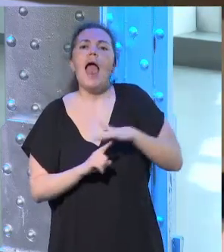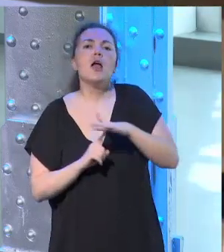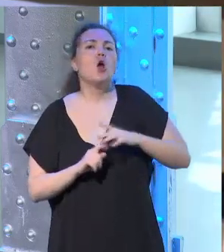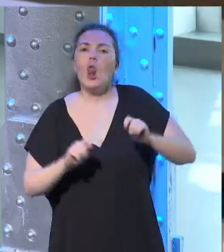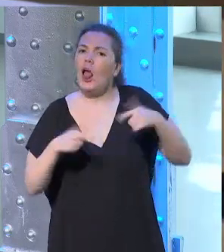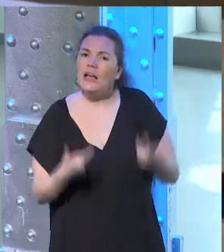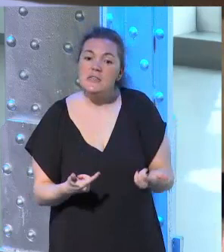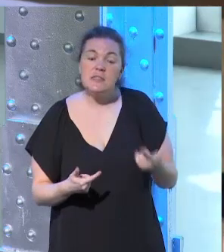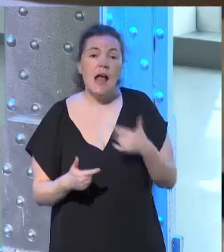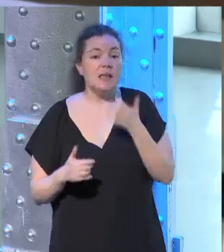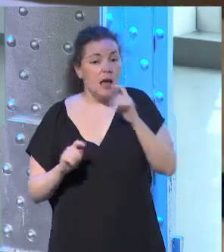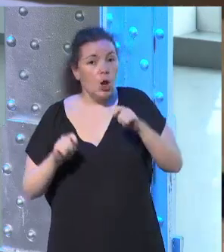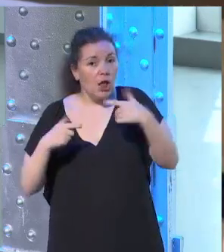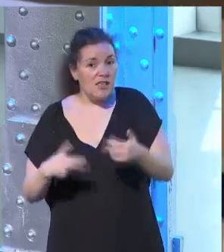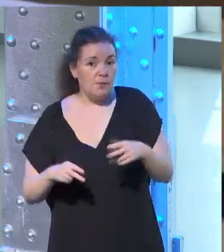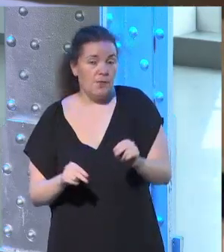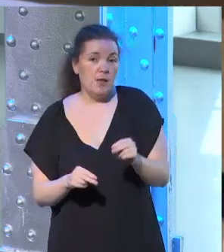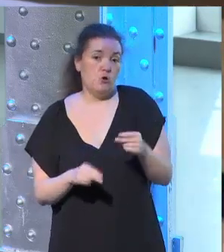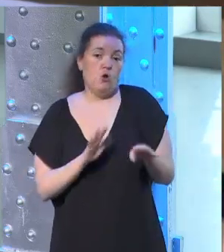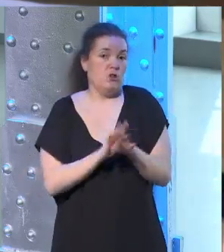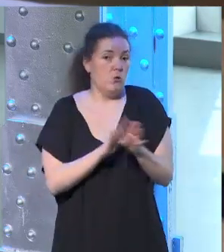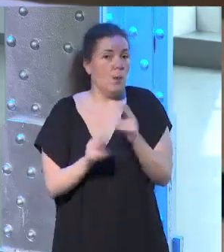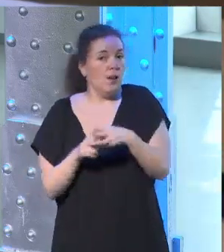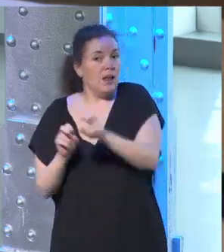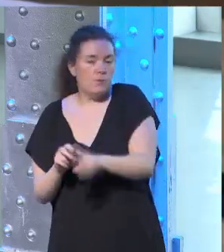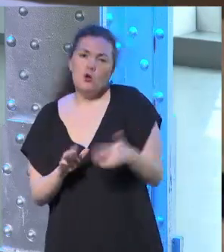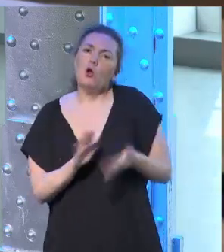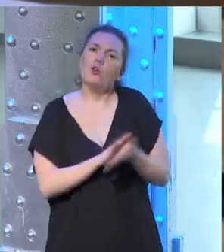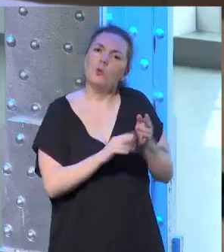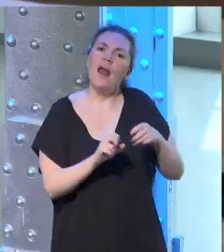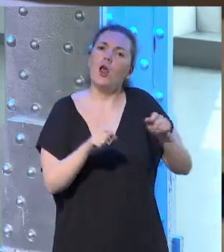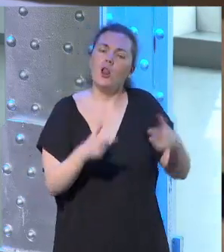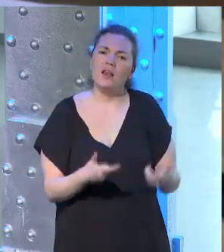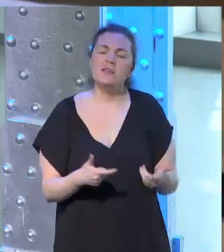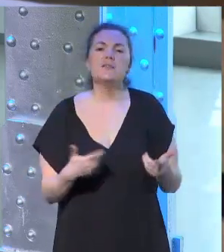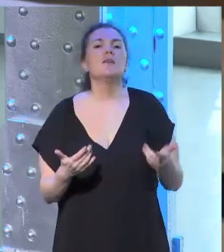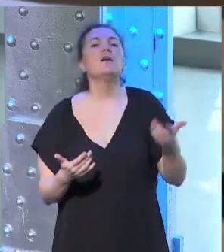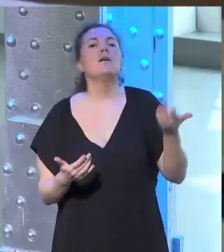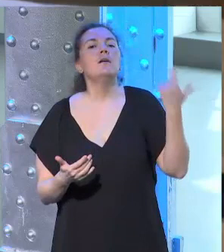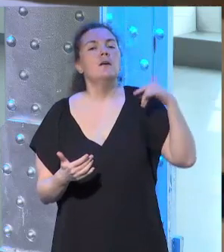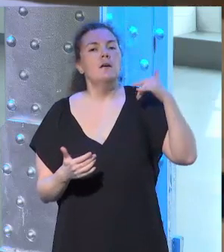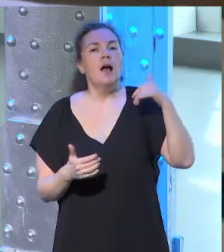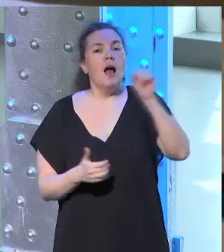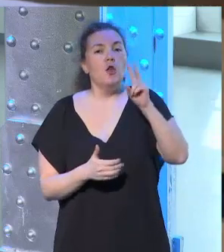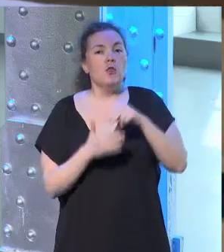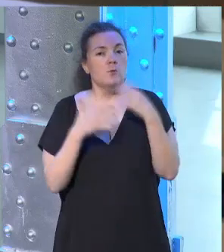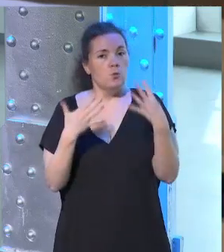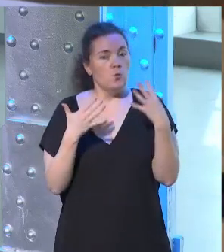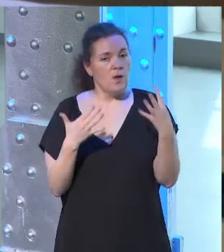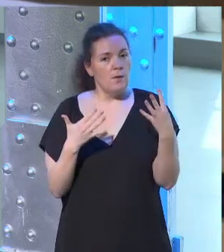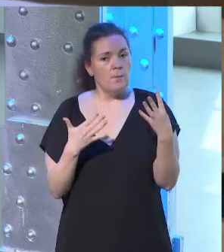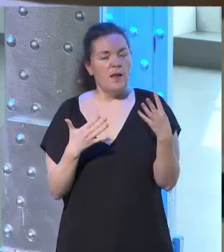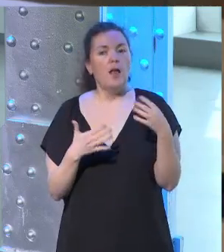la política, ¿no? Y creo que es muy importante y aprovecho para hacer un llamamiento porque eso que nosotros hicimos en